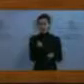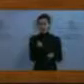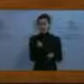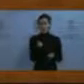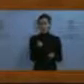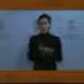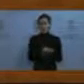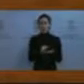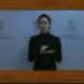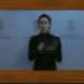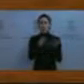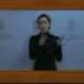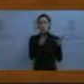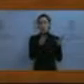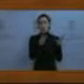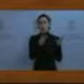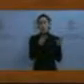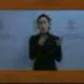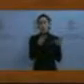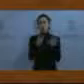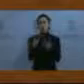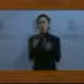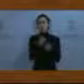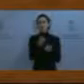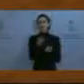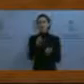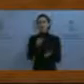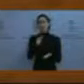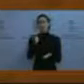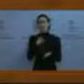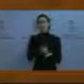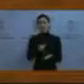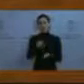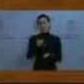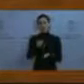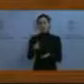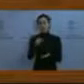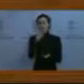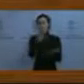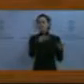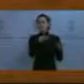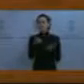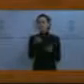de unos 800 y pico mil euros, casi 900.000 euros.